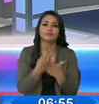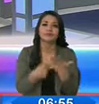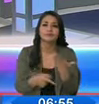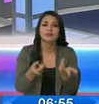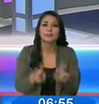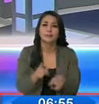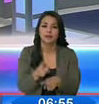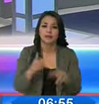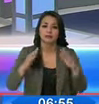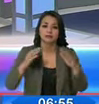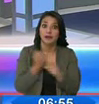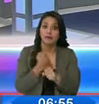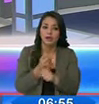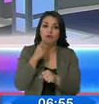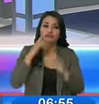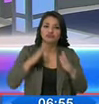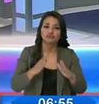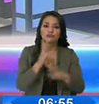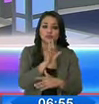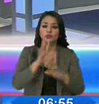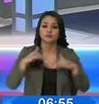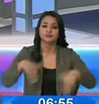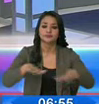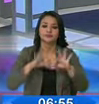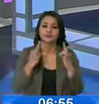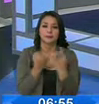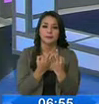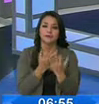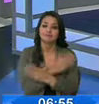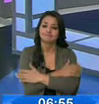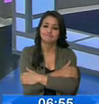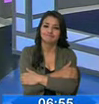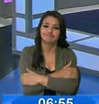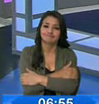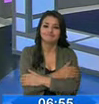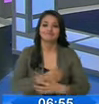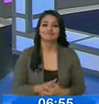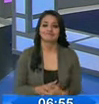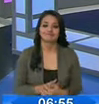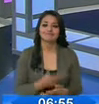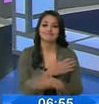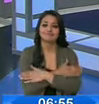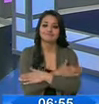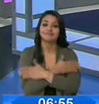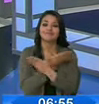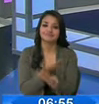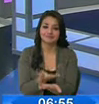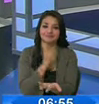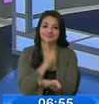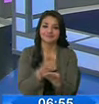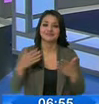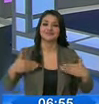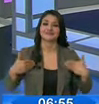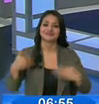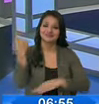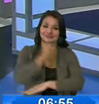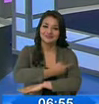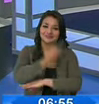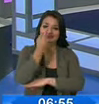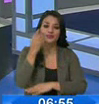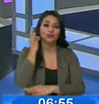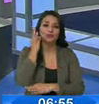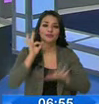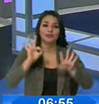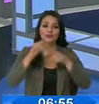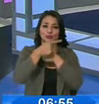el hogar, a ellas nuestro abrazo. A todas ellas nuestro abrazo, nuestra felicitación y pues sí, feliz Día de la Mujer hoy 8 de marzo. Así